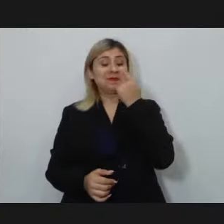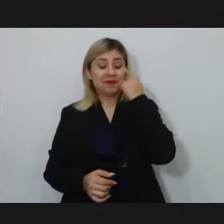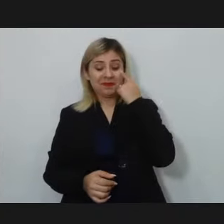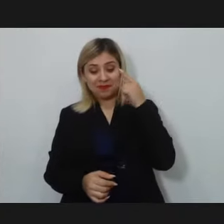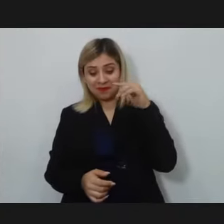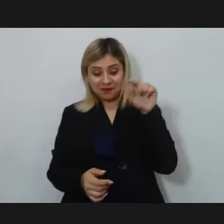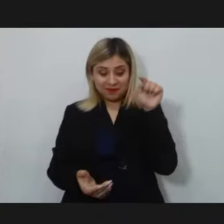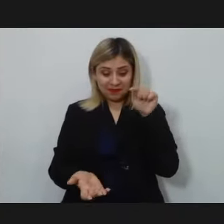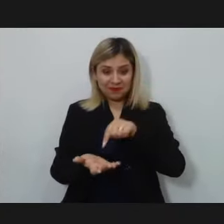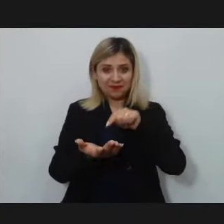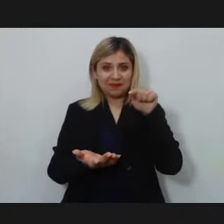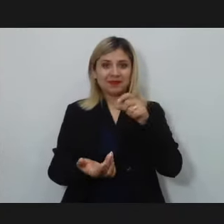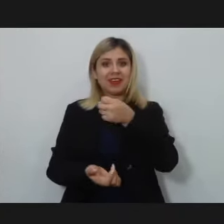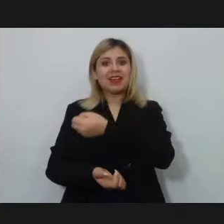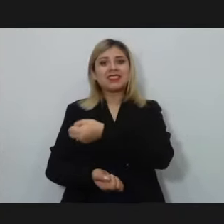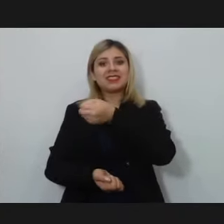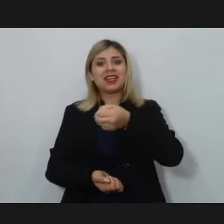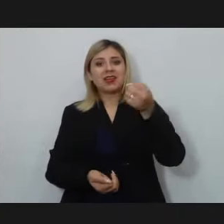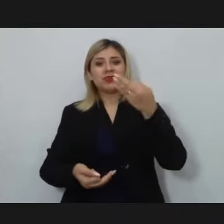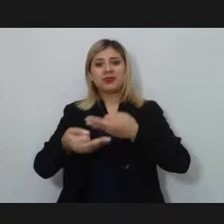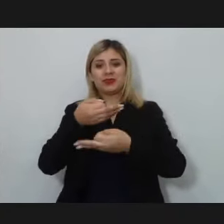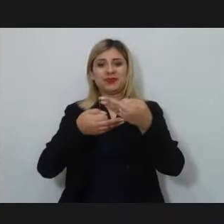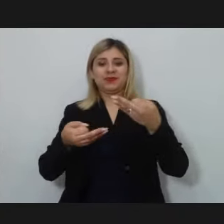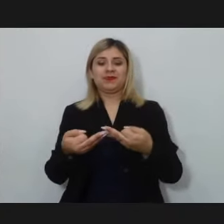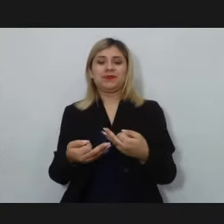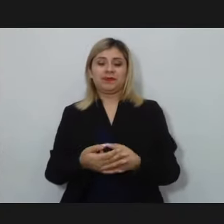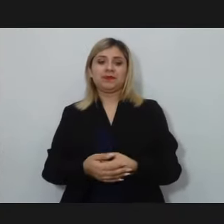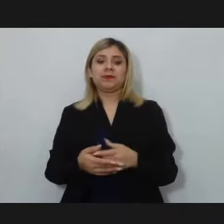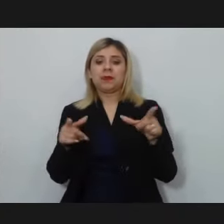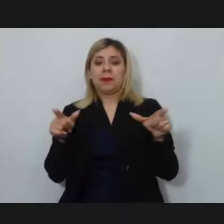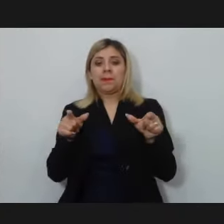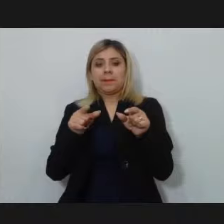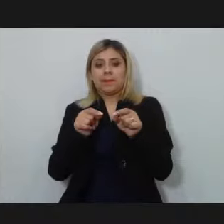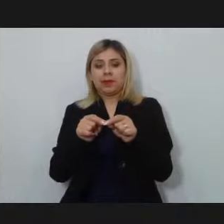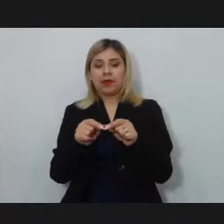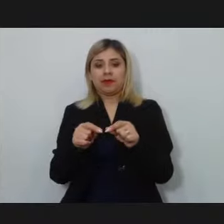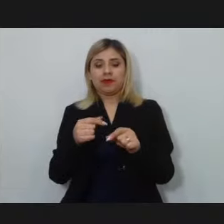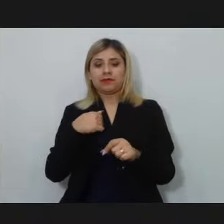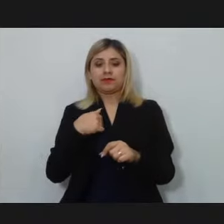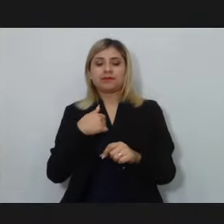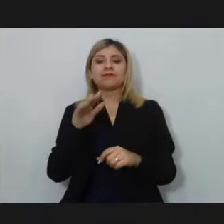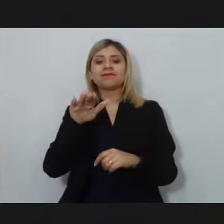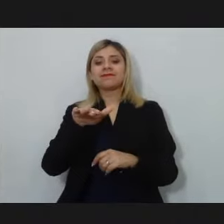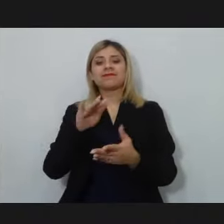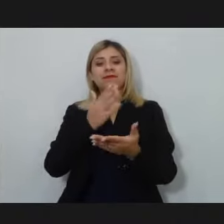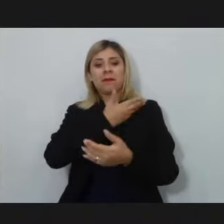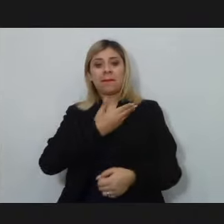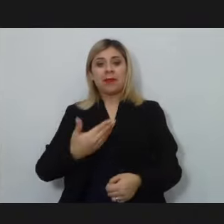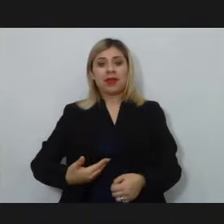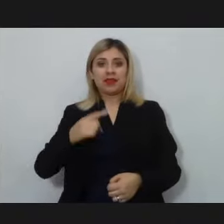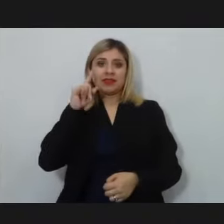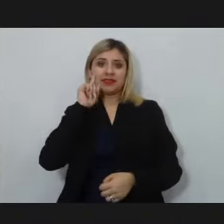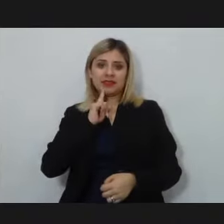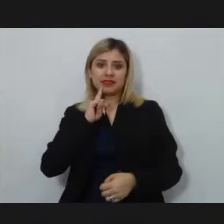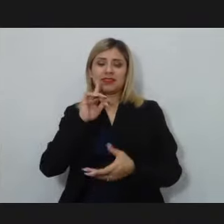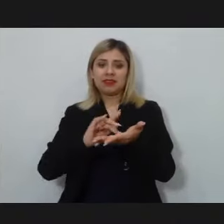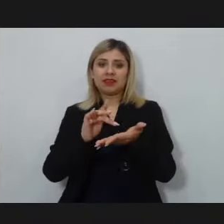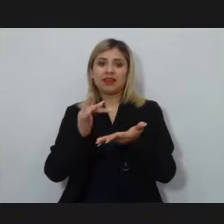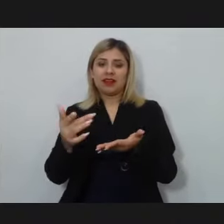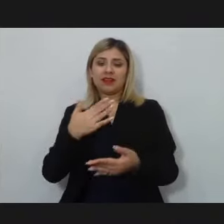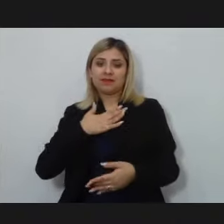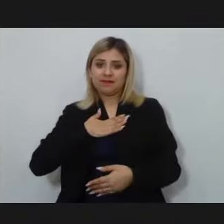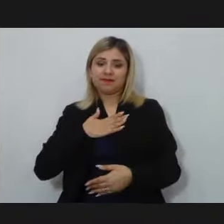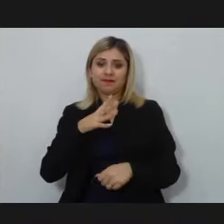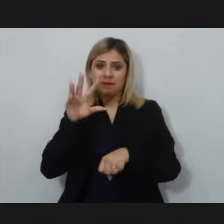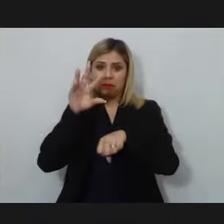coaliciones lo que estaríamos haciendo es que los derechos eh de este grupo de atención prioritaria las